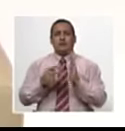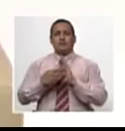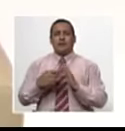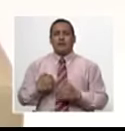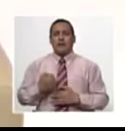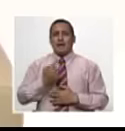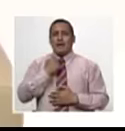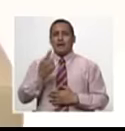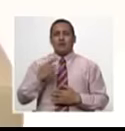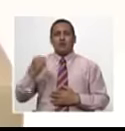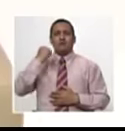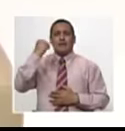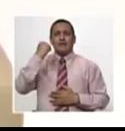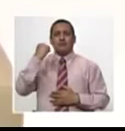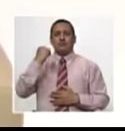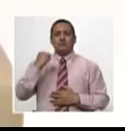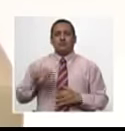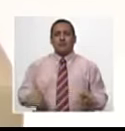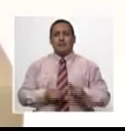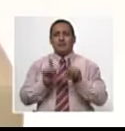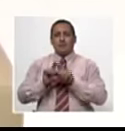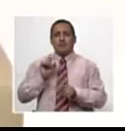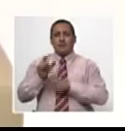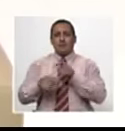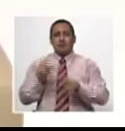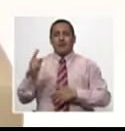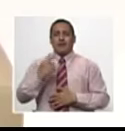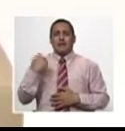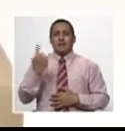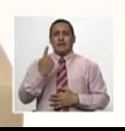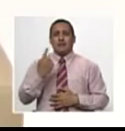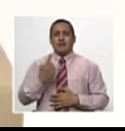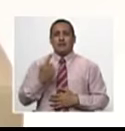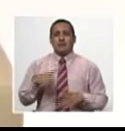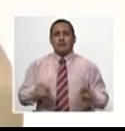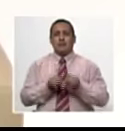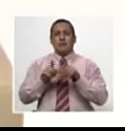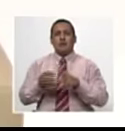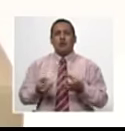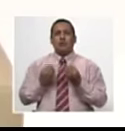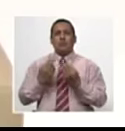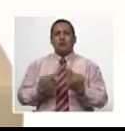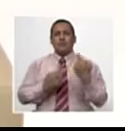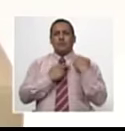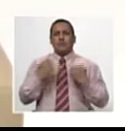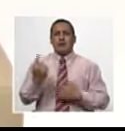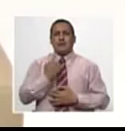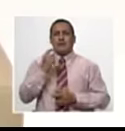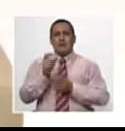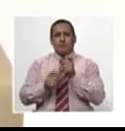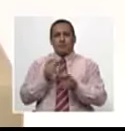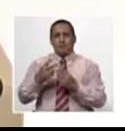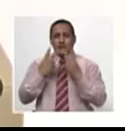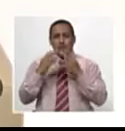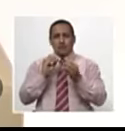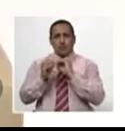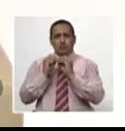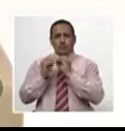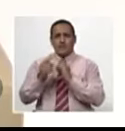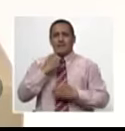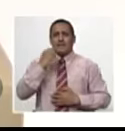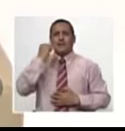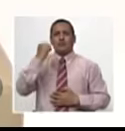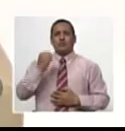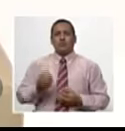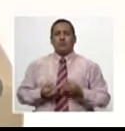es los derechos, ¿no? De la ciudadanía y cómo la función pública tiene que adecuarse a estos derechos, ¿no? Como el programa